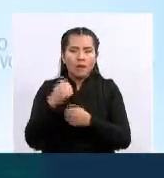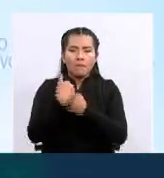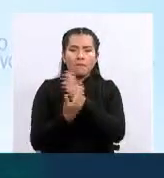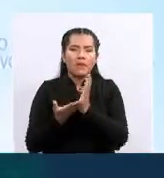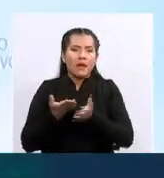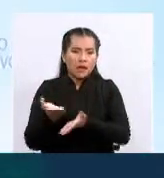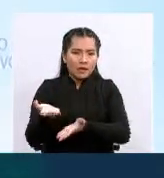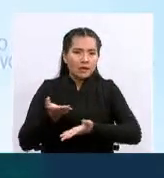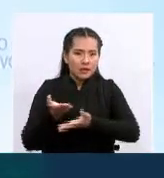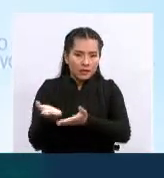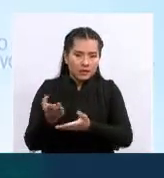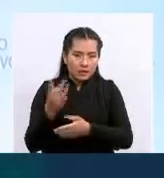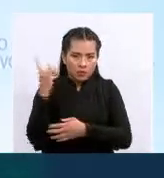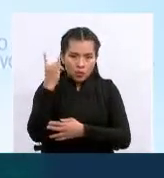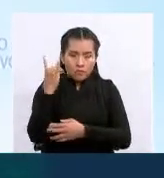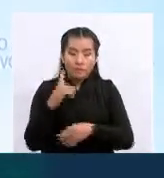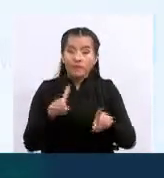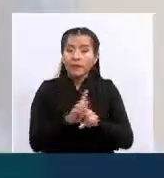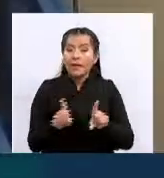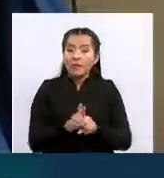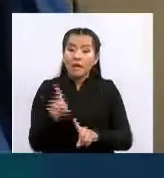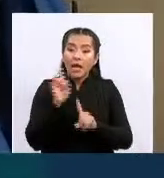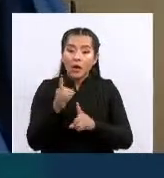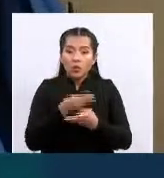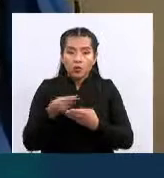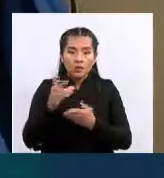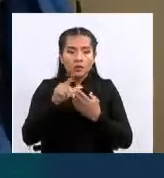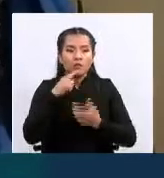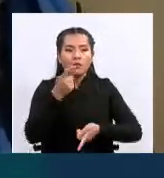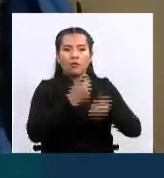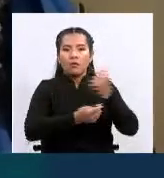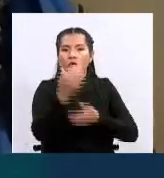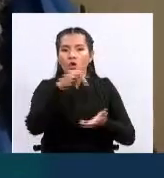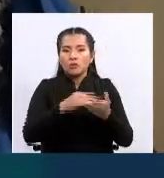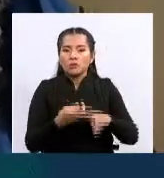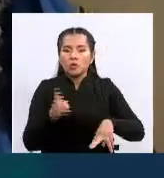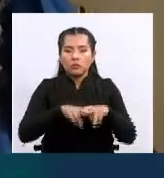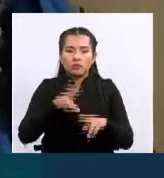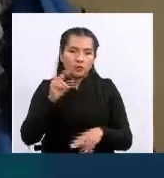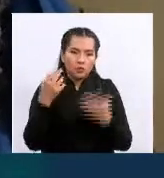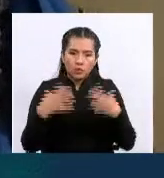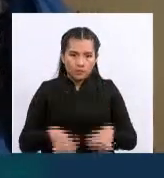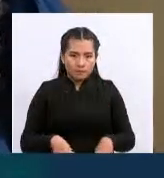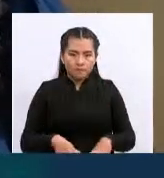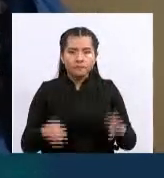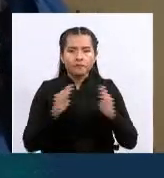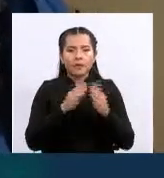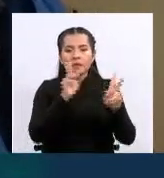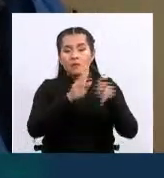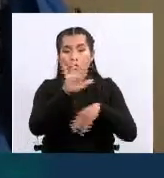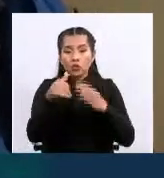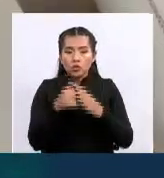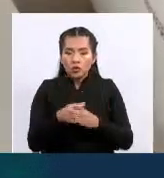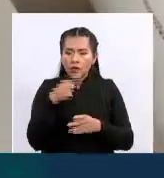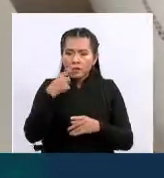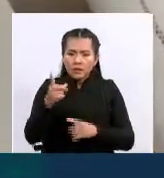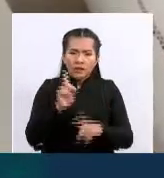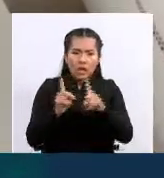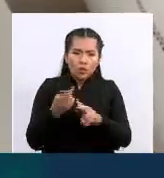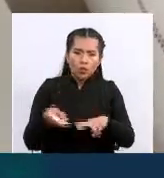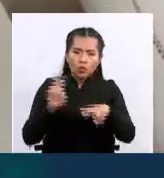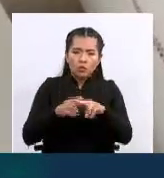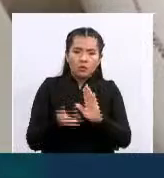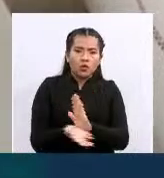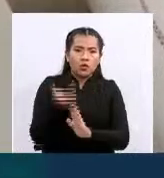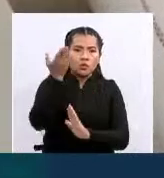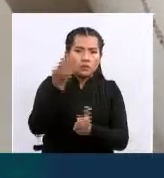otro lado, evitar la reventa de la harina. Es importante recalcar que se pidió a la población en general no dejarse engañar con el incremento del precio